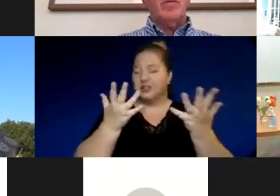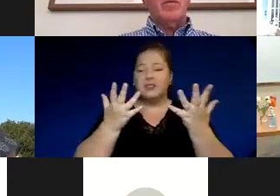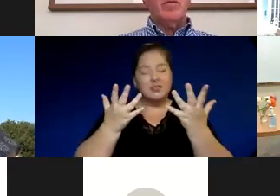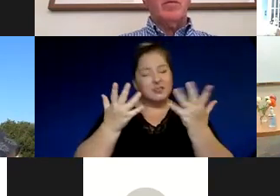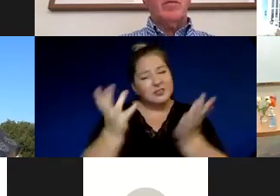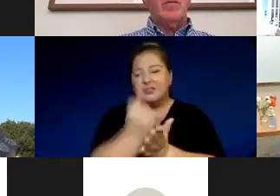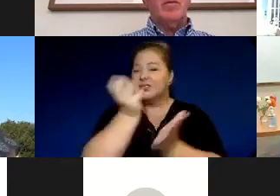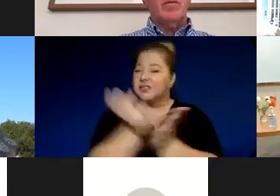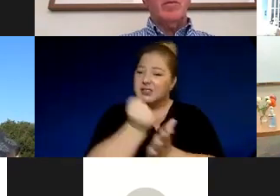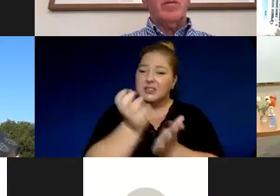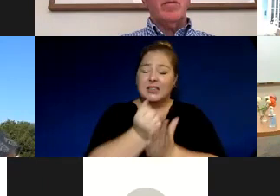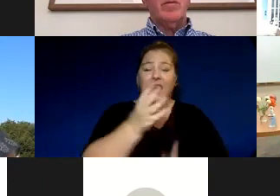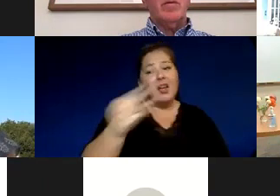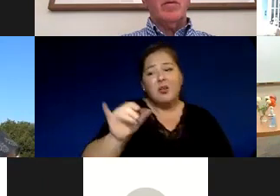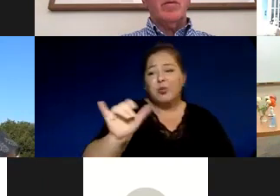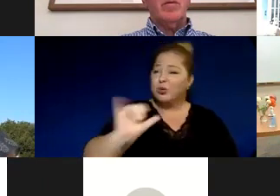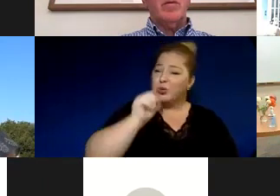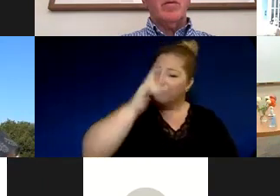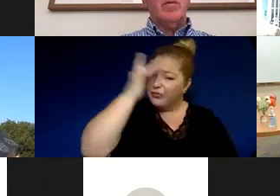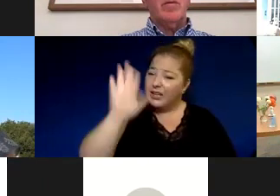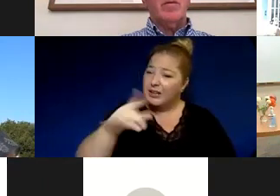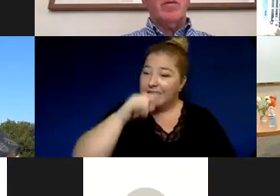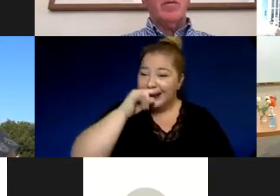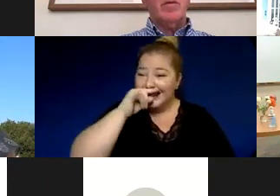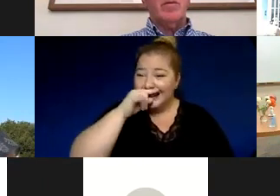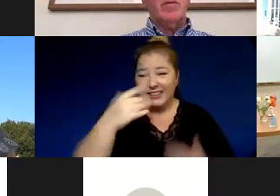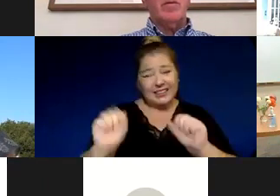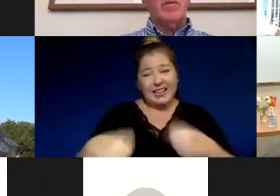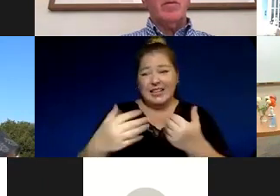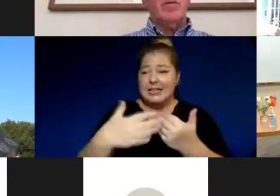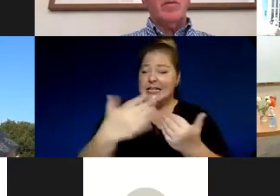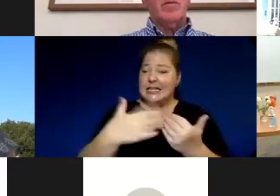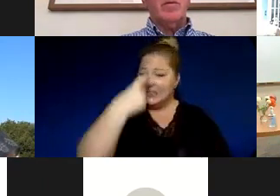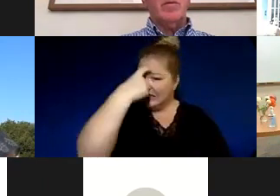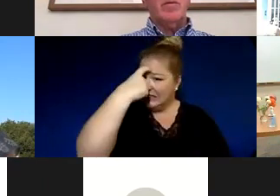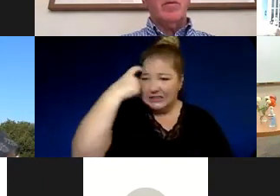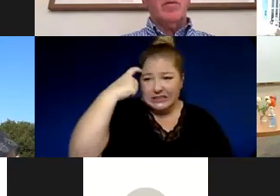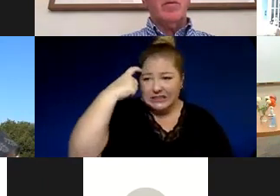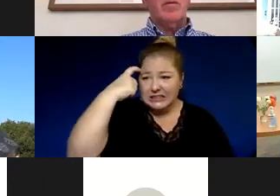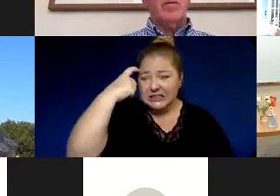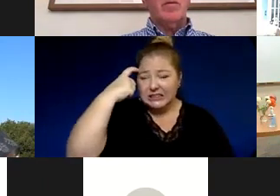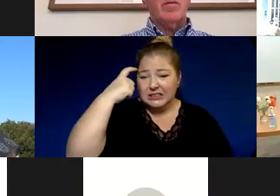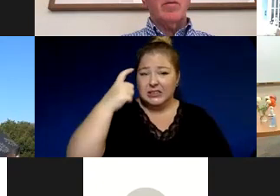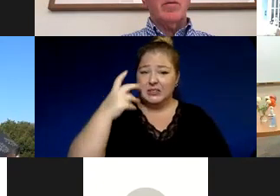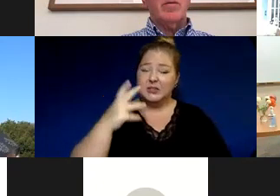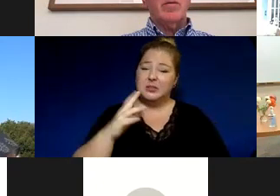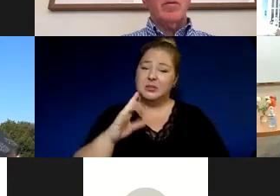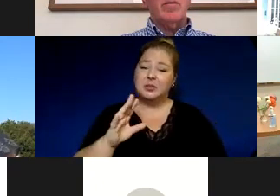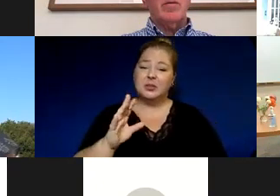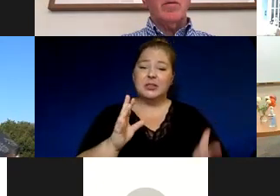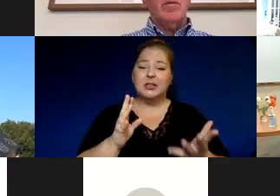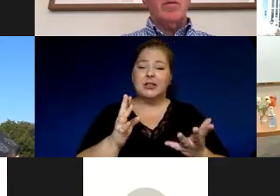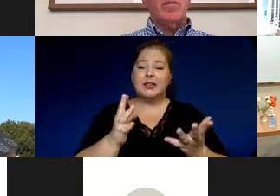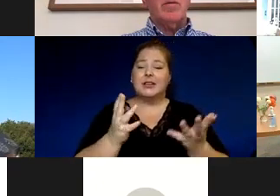565-265-5252. Algunas personas me han preguntado, ¿qué tal sobre mis hijos? ¿Pueden sufrir algún tipo de estrés traumático?